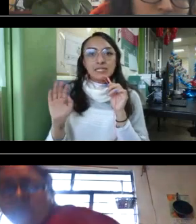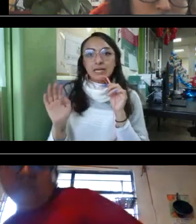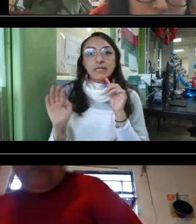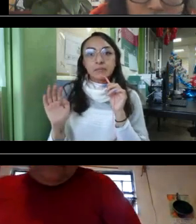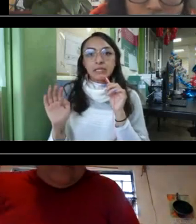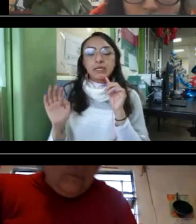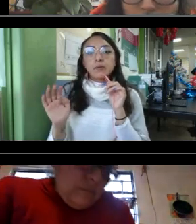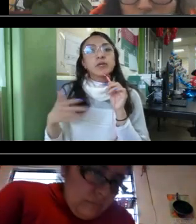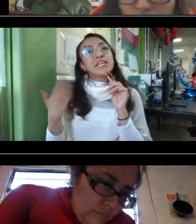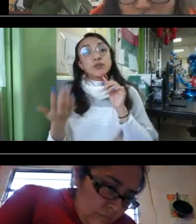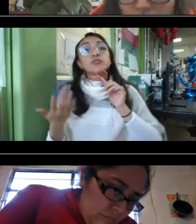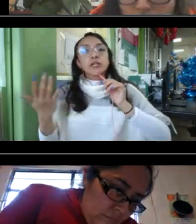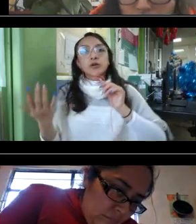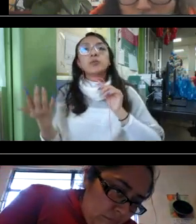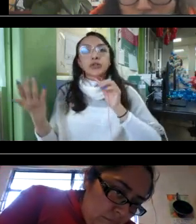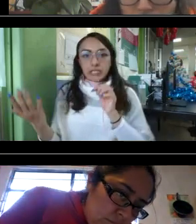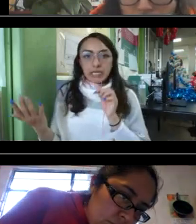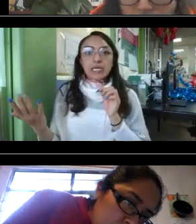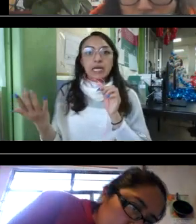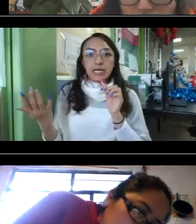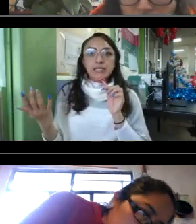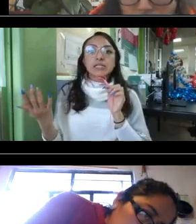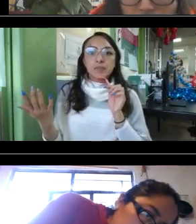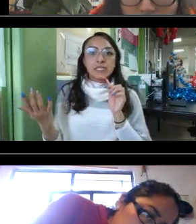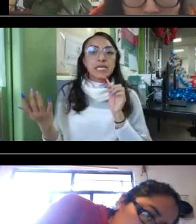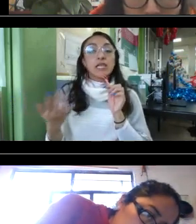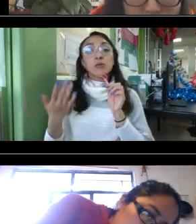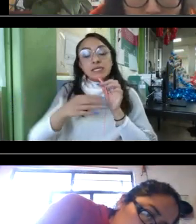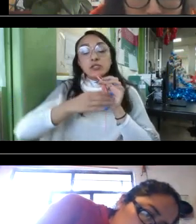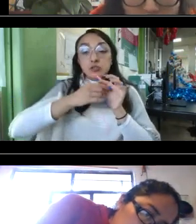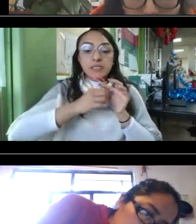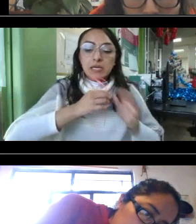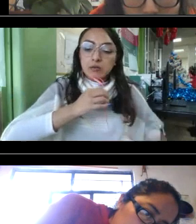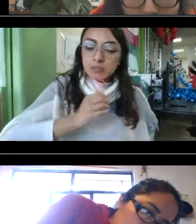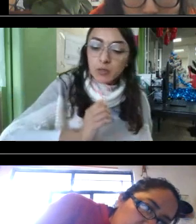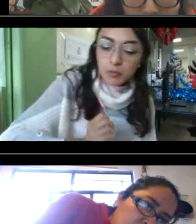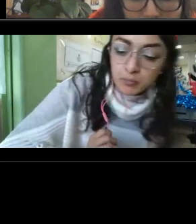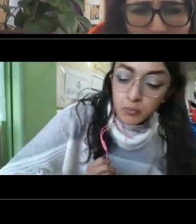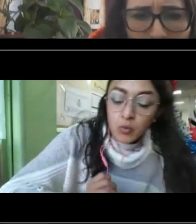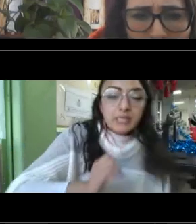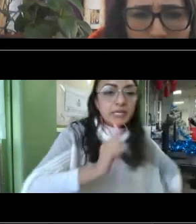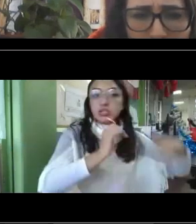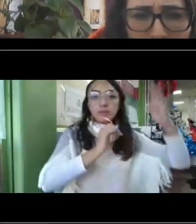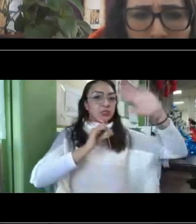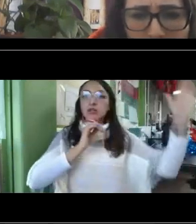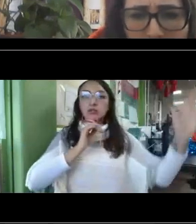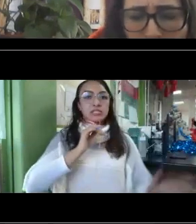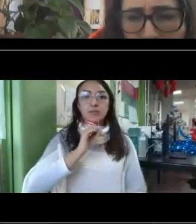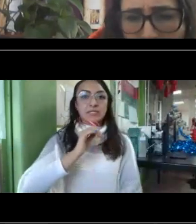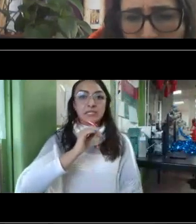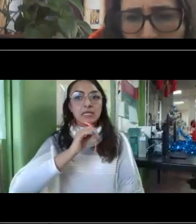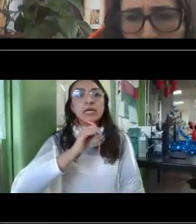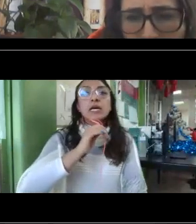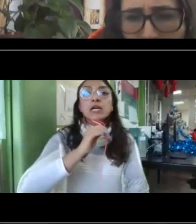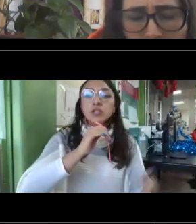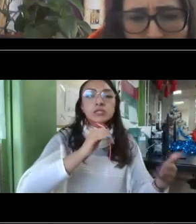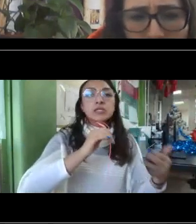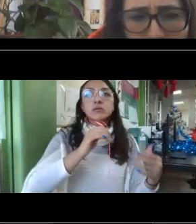no acercarme, porque no sé cómo tratar a la discapacidad. Nos pasa lo mismo con cualquier otra persona con